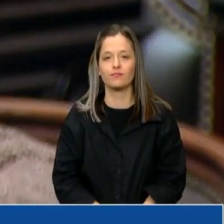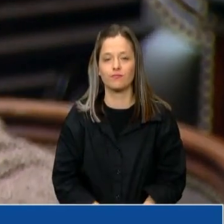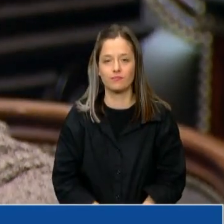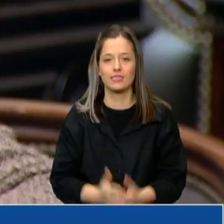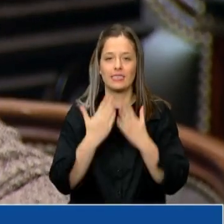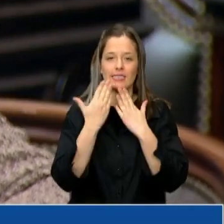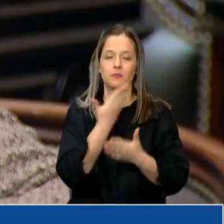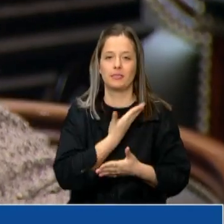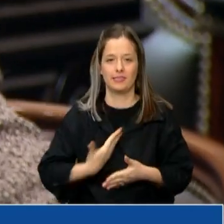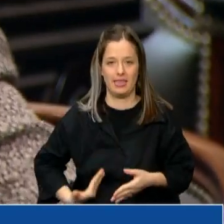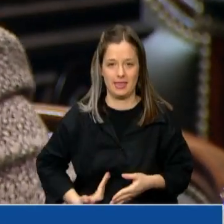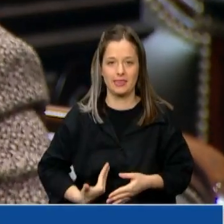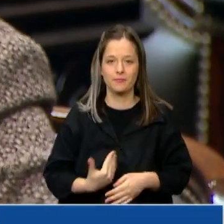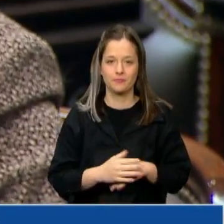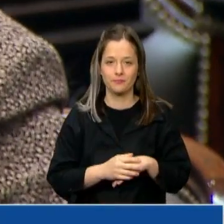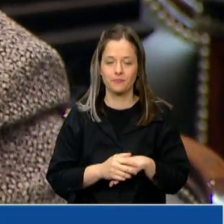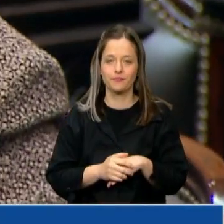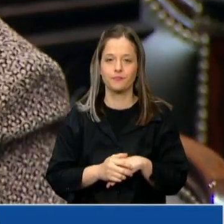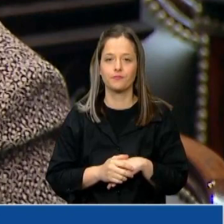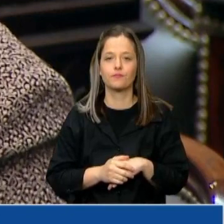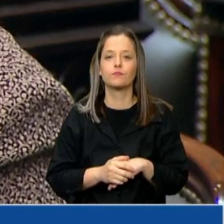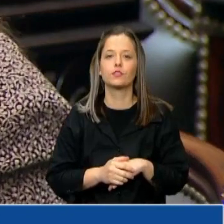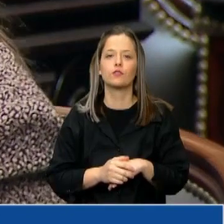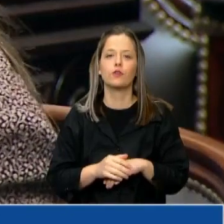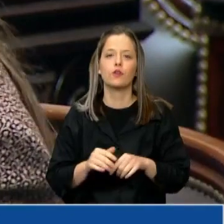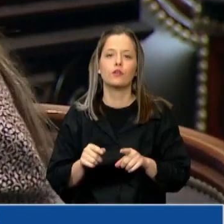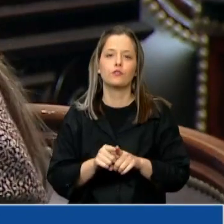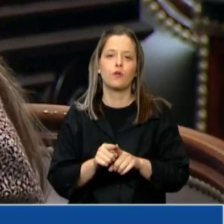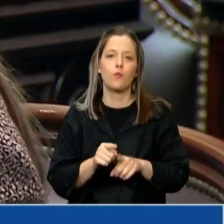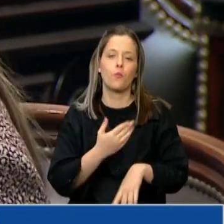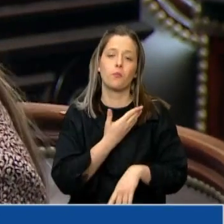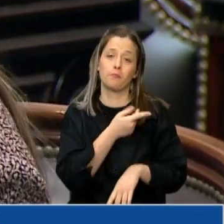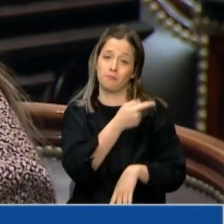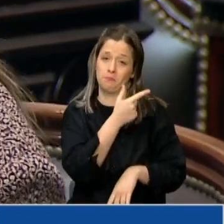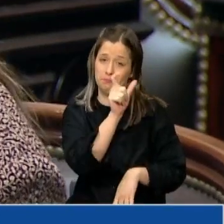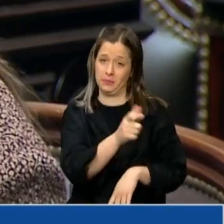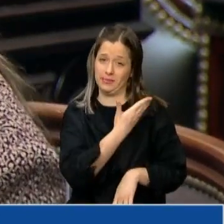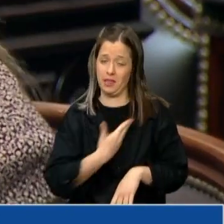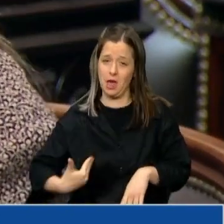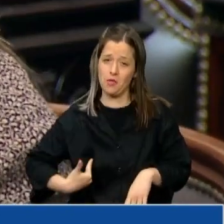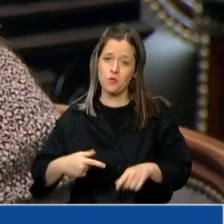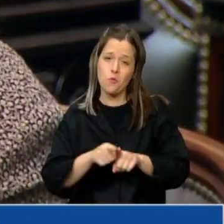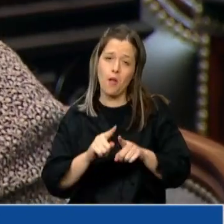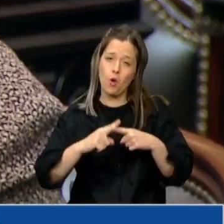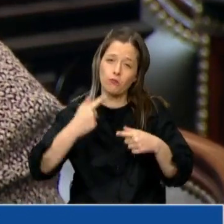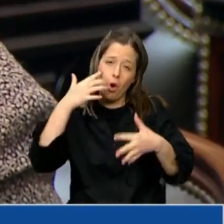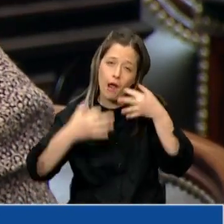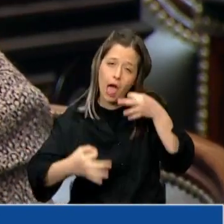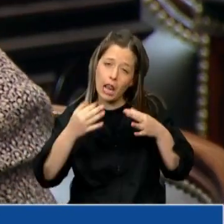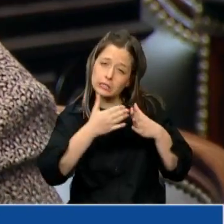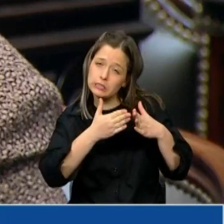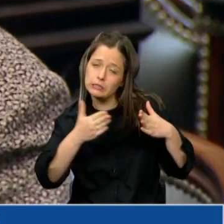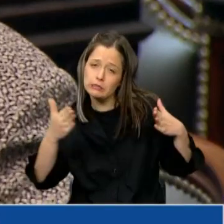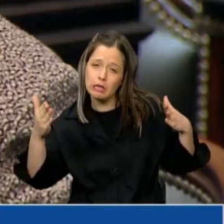Gracias, presidente. No voy a hacer, presidente, un análisis político del